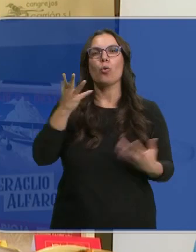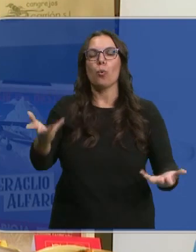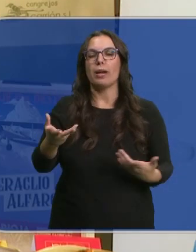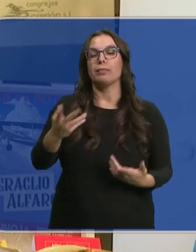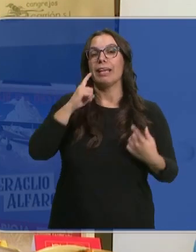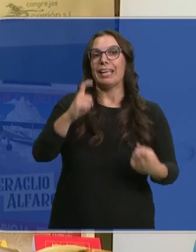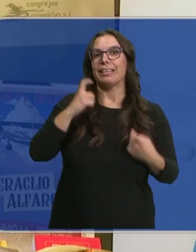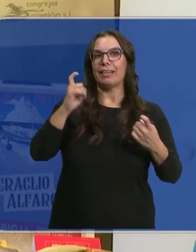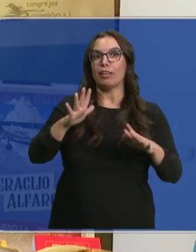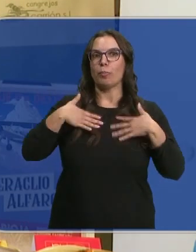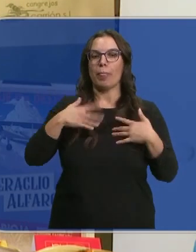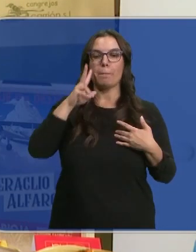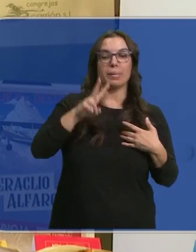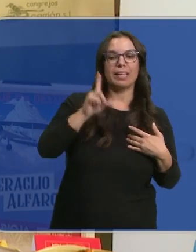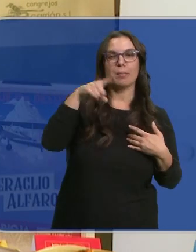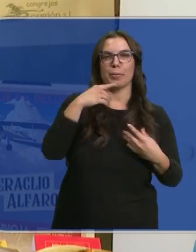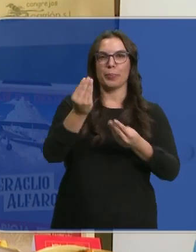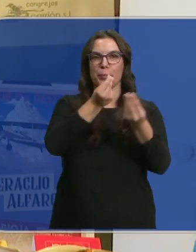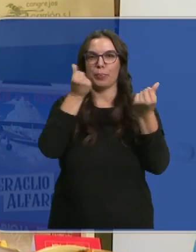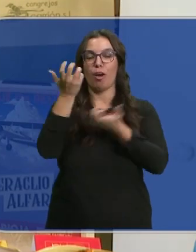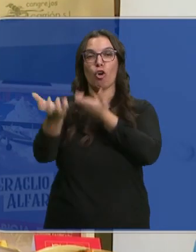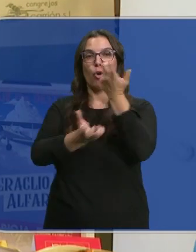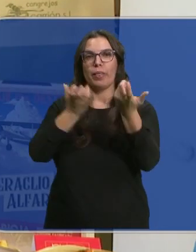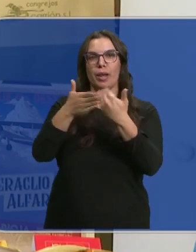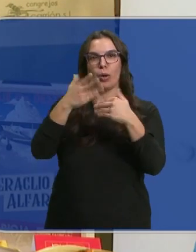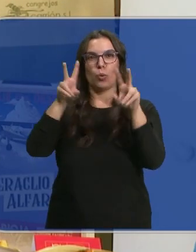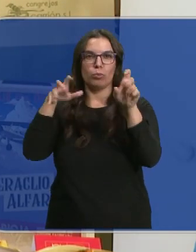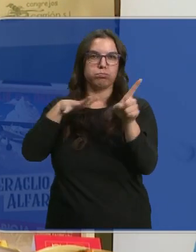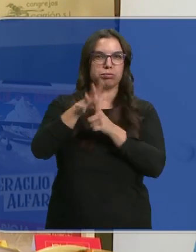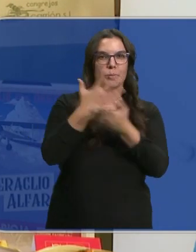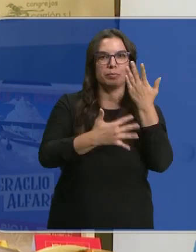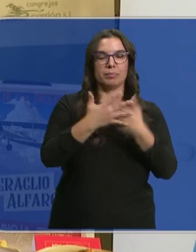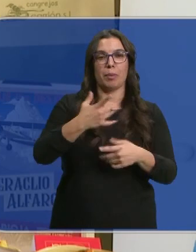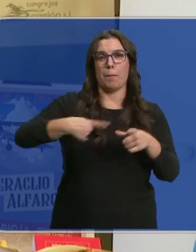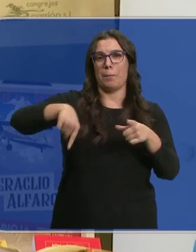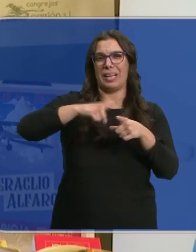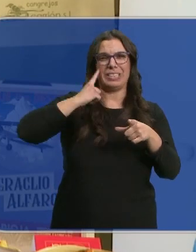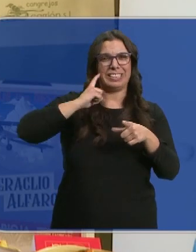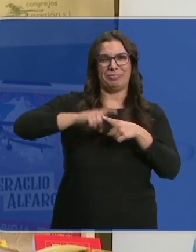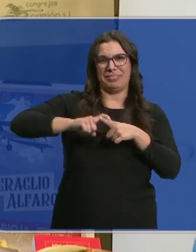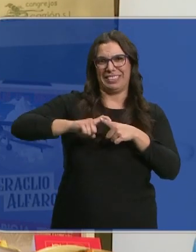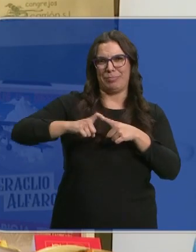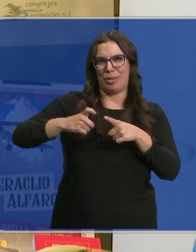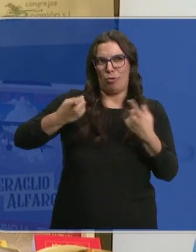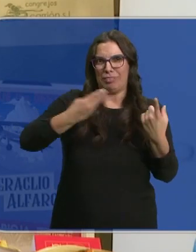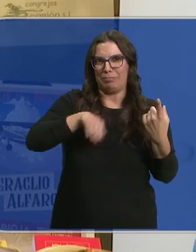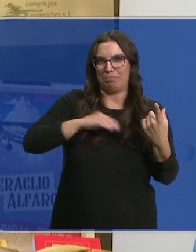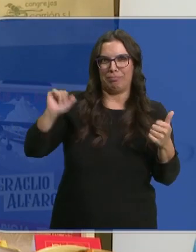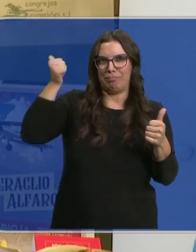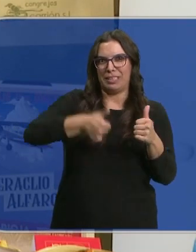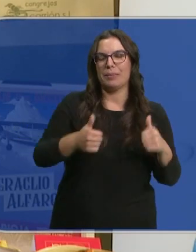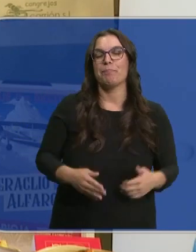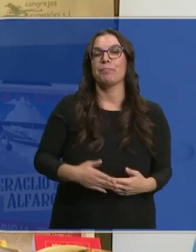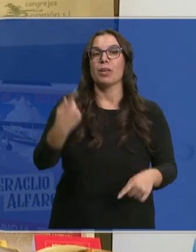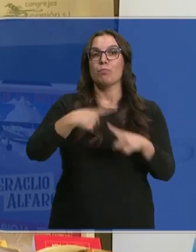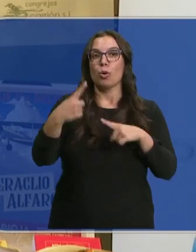la vista, pero sobre todo con el paladar, acercando la cocina de vanguardia a este plato tan típico de las mesas españolas. El